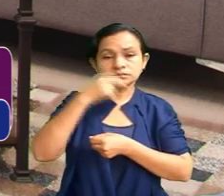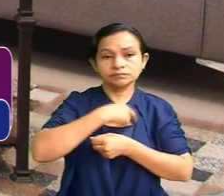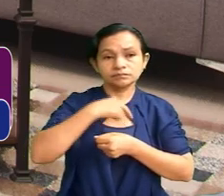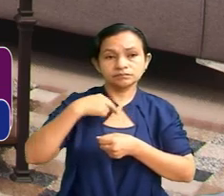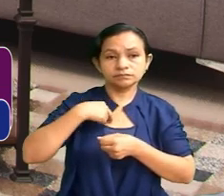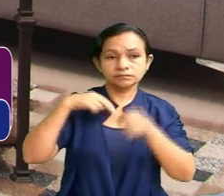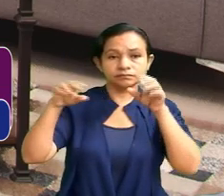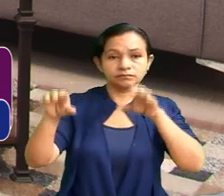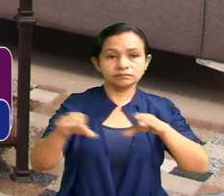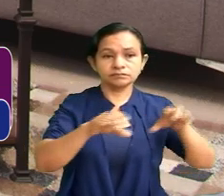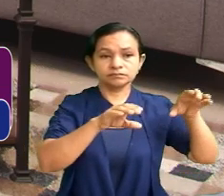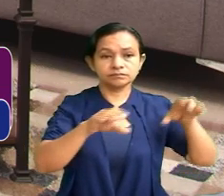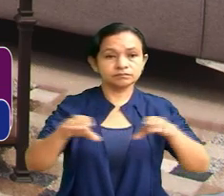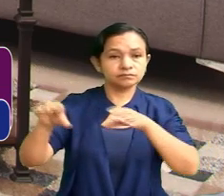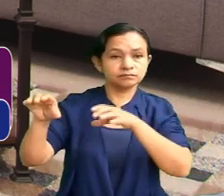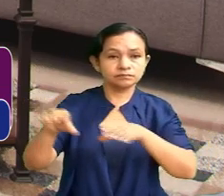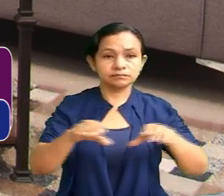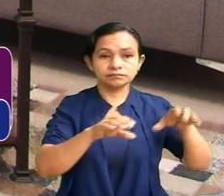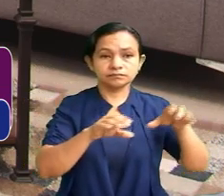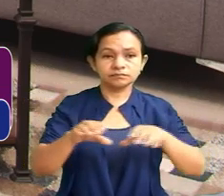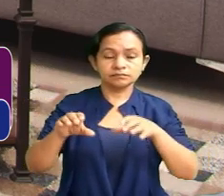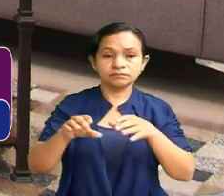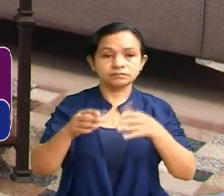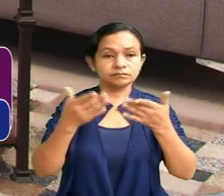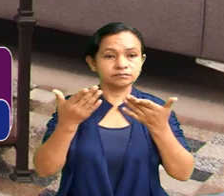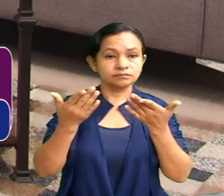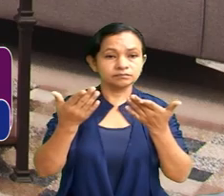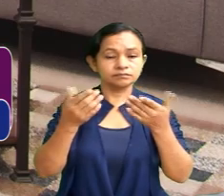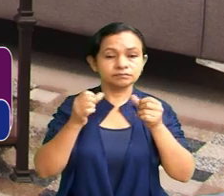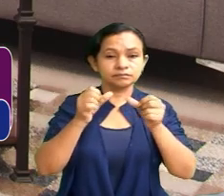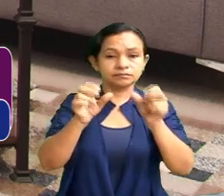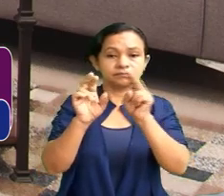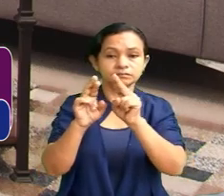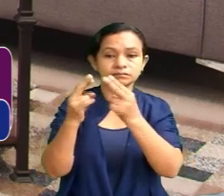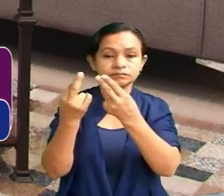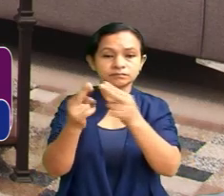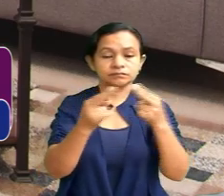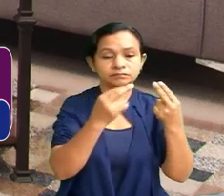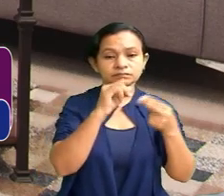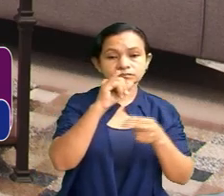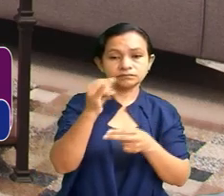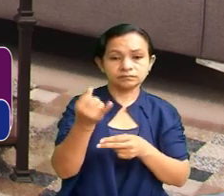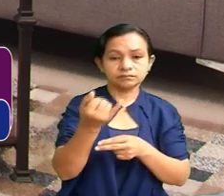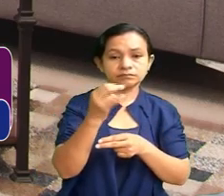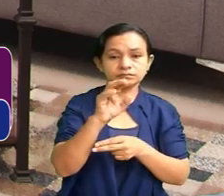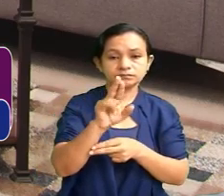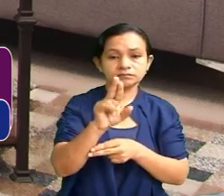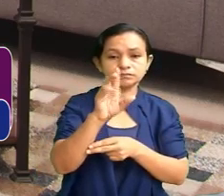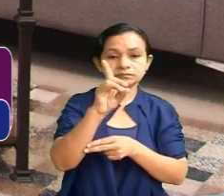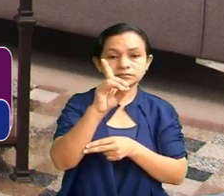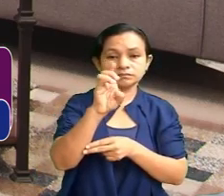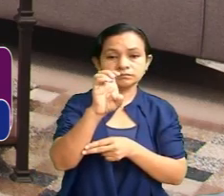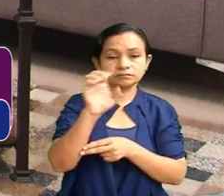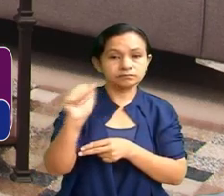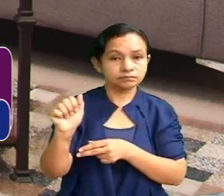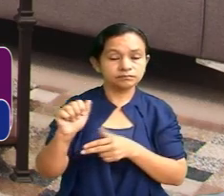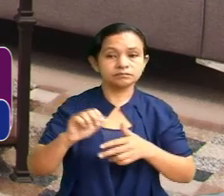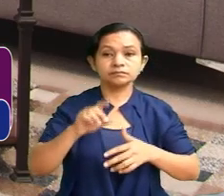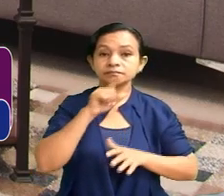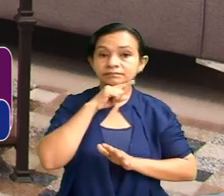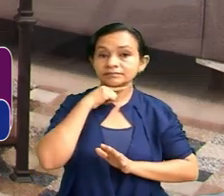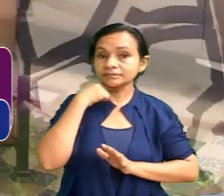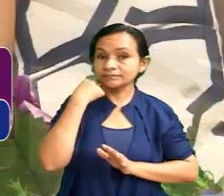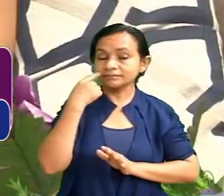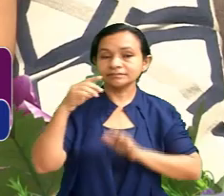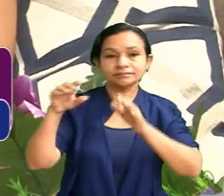una actividad como una especie de lanzamiento de encuentro de las judías de todo el país si efectivamente esta